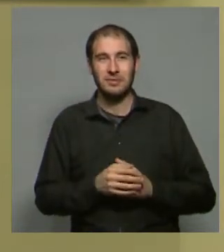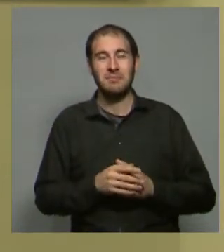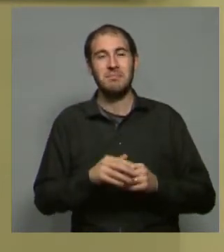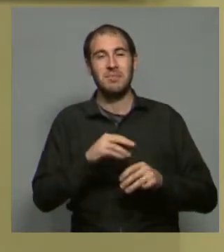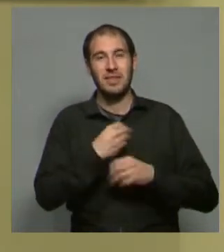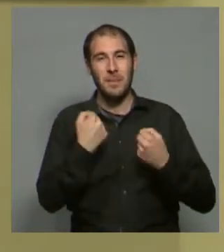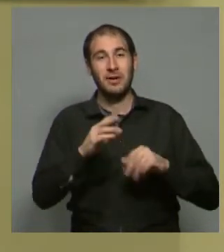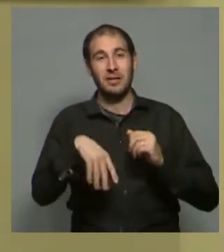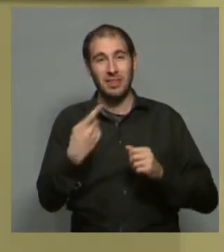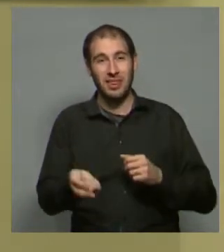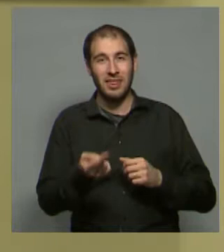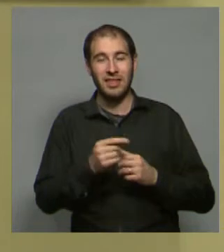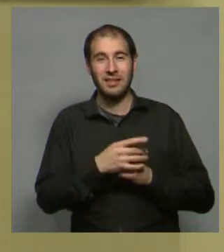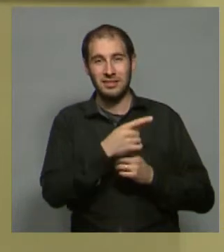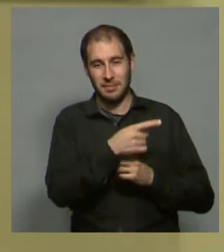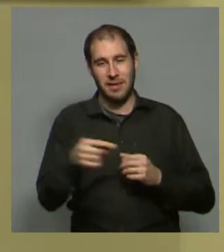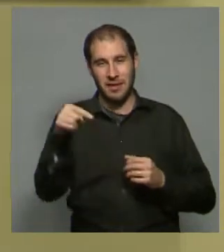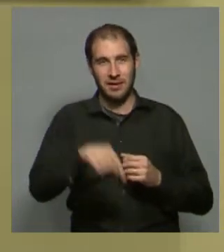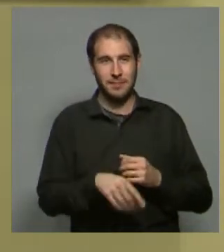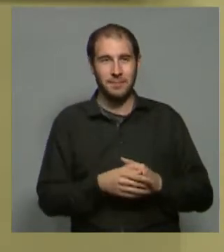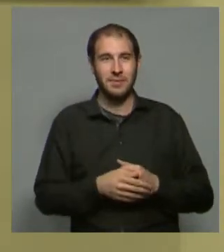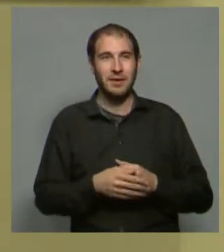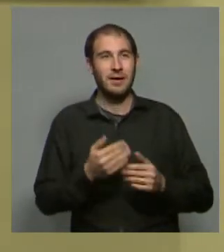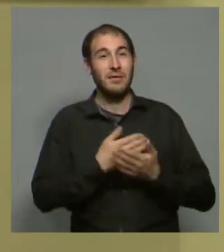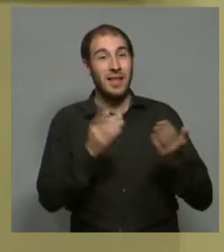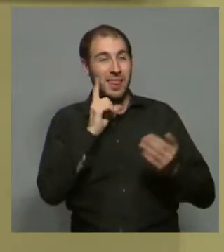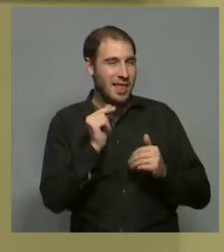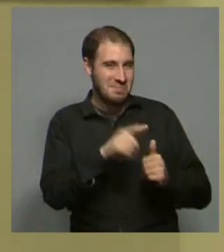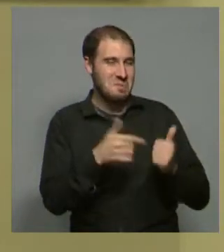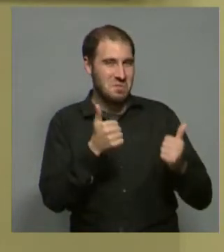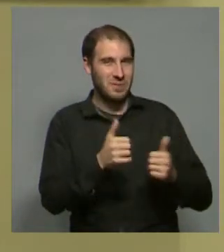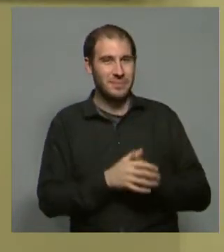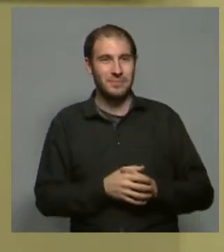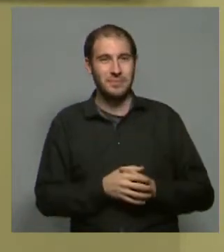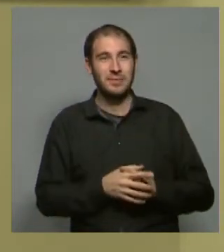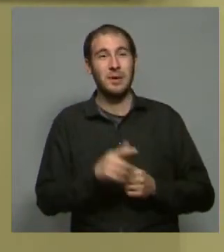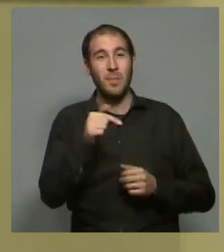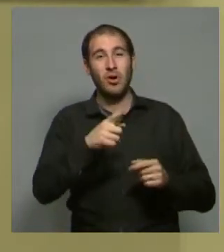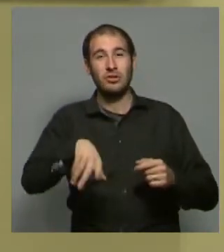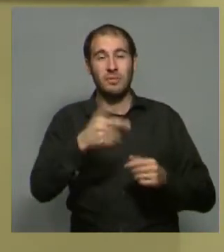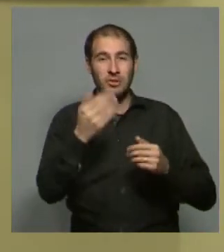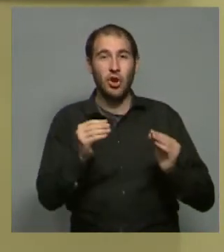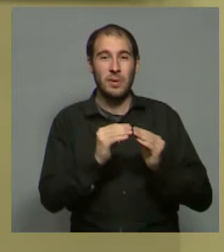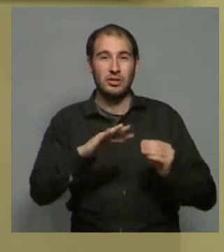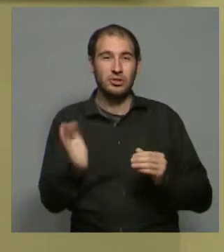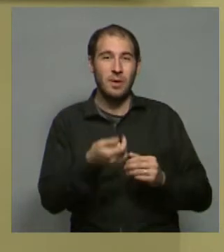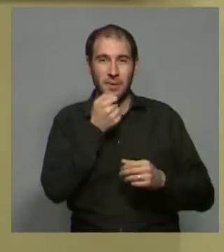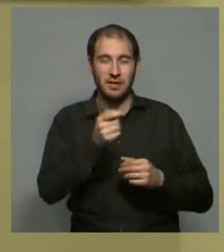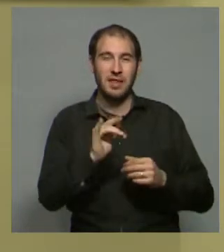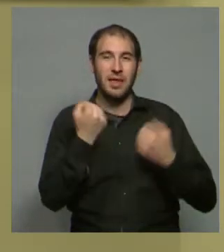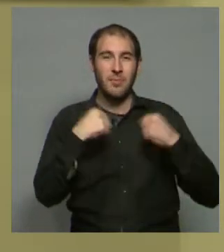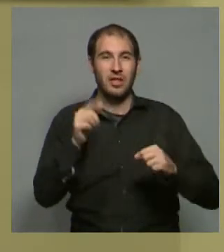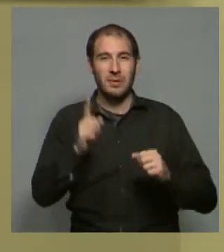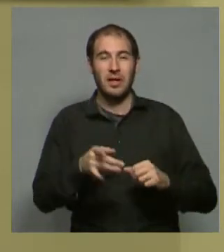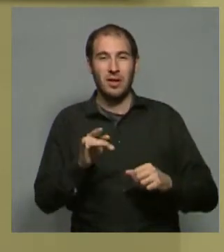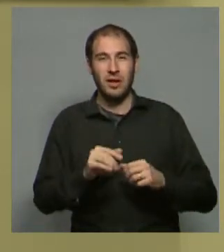más deporte seguramente durante la semana. Muy feliz día, que termines de pasarla muy bien. A vos y a todos los colegas periodistas deportivos también